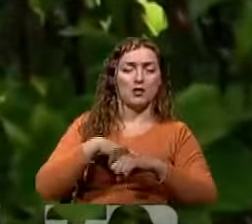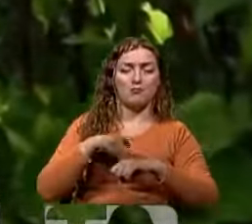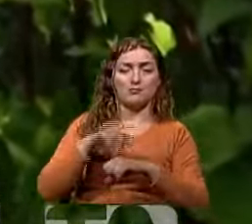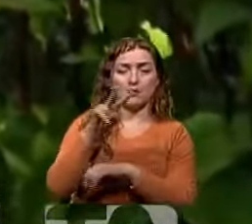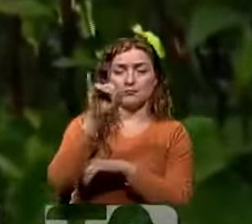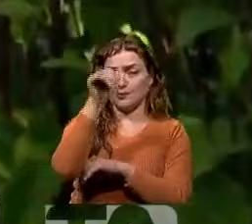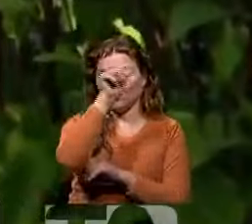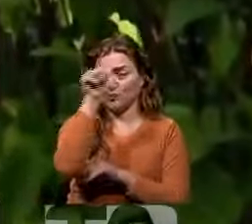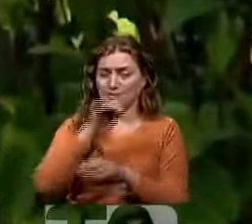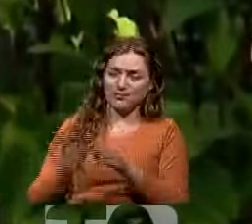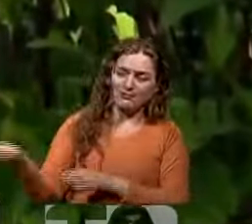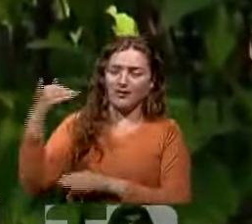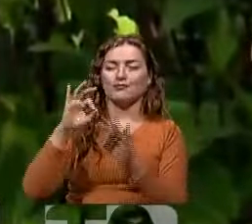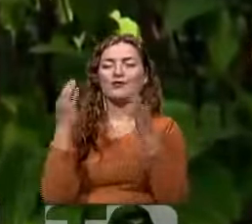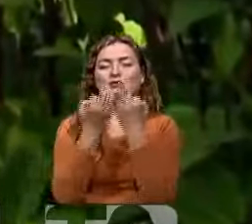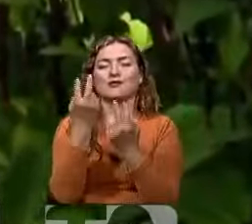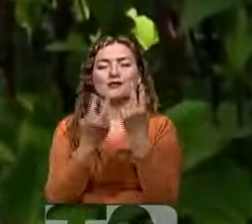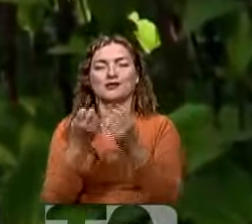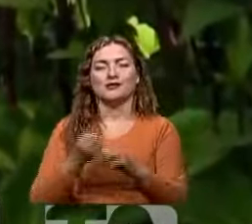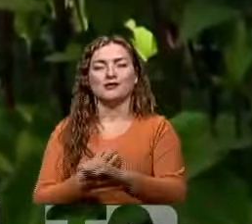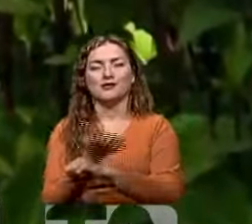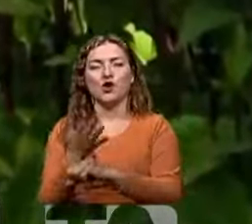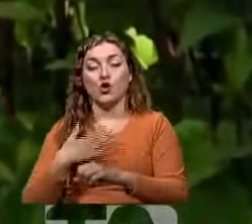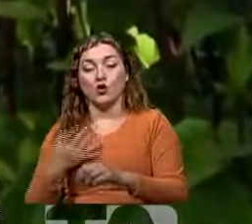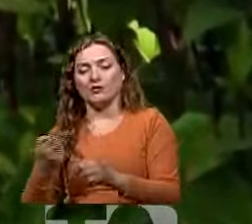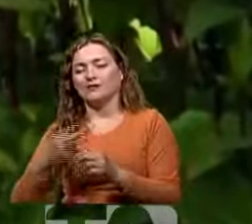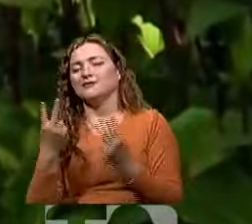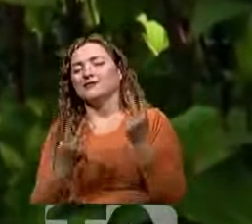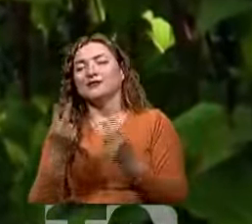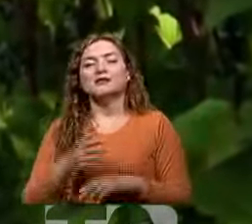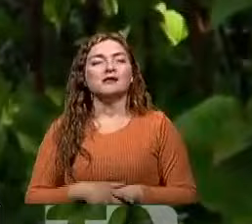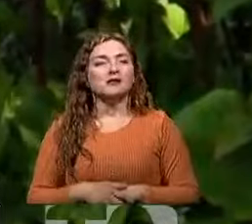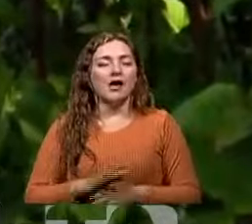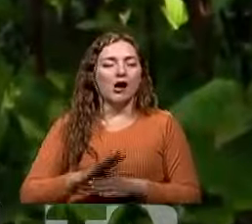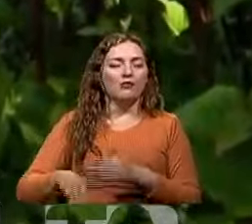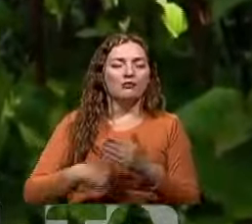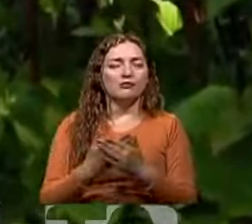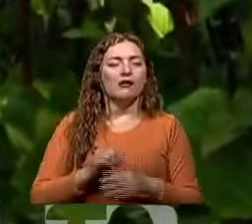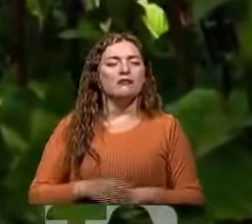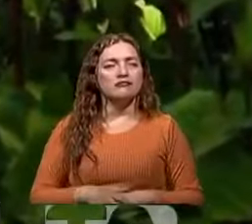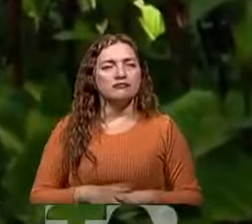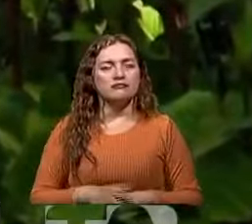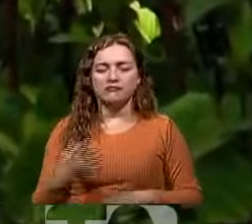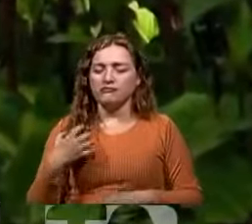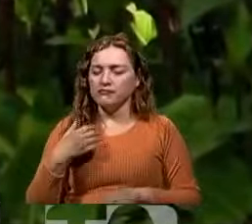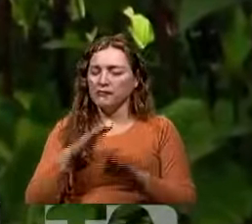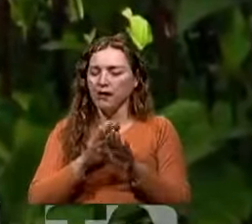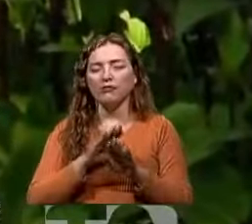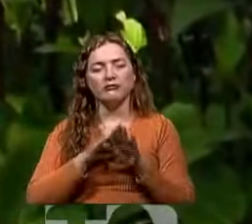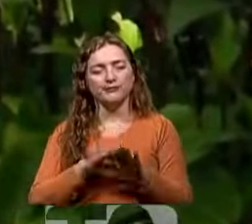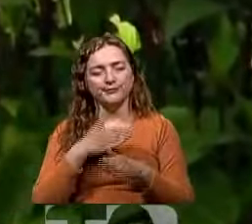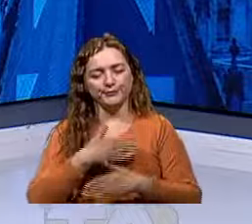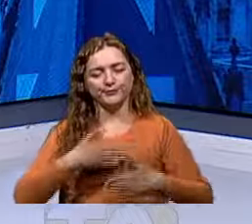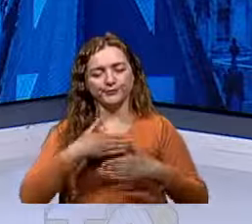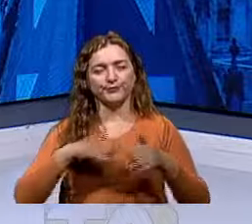y domingo, así que venga con toda la familia, recomendadísimo. Yo ya vine, así que invitados, y está totalmente garantizada la diversión.